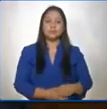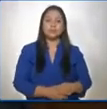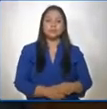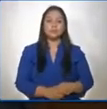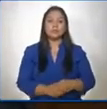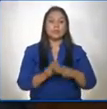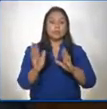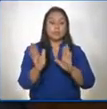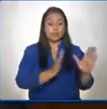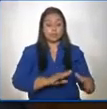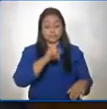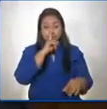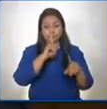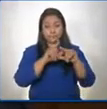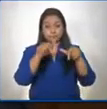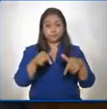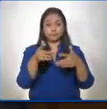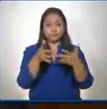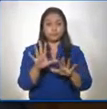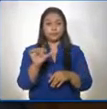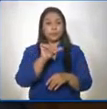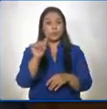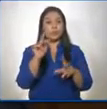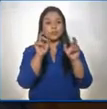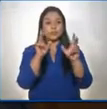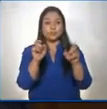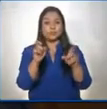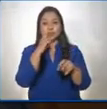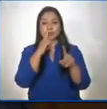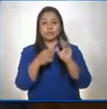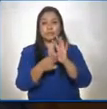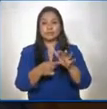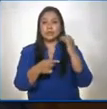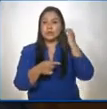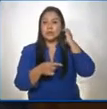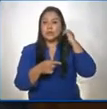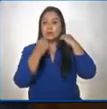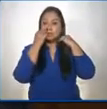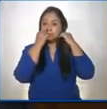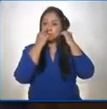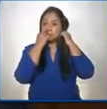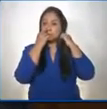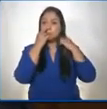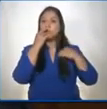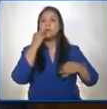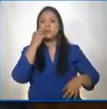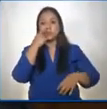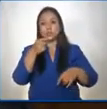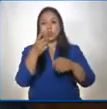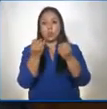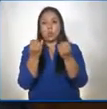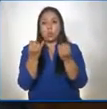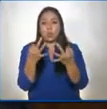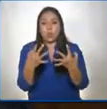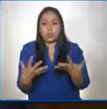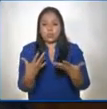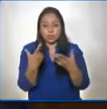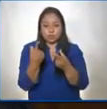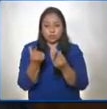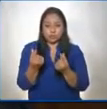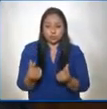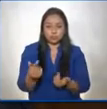Entre otros temas que abordamos el día de ayer fue los montos máximos para la preinversión e